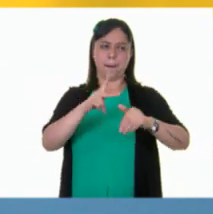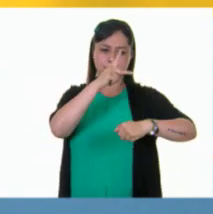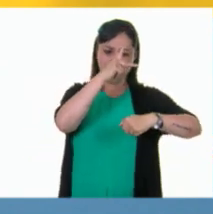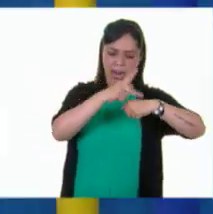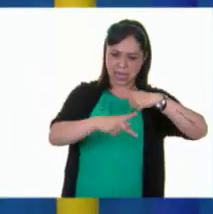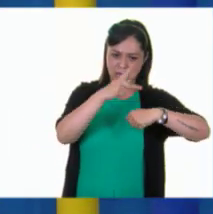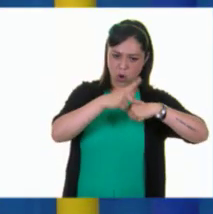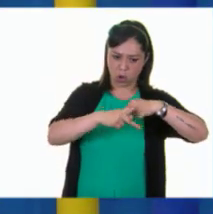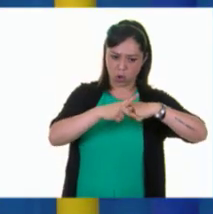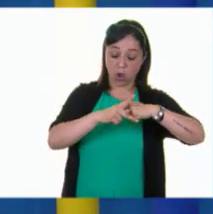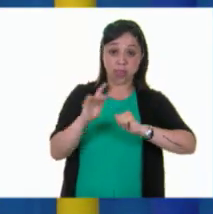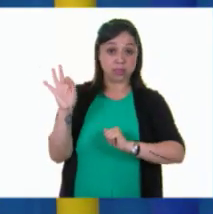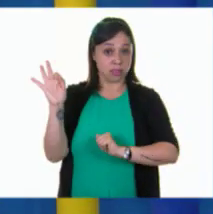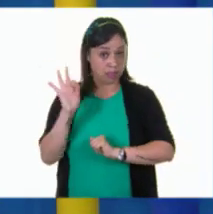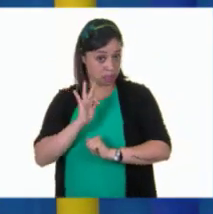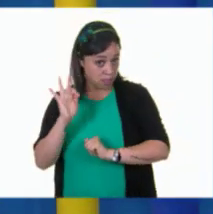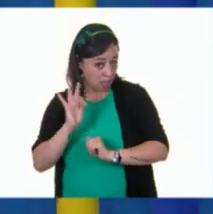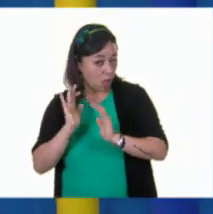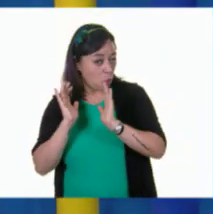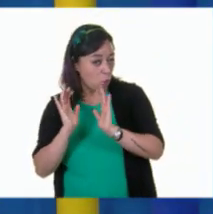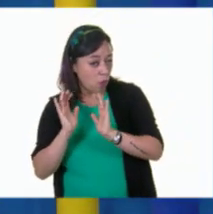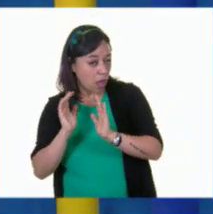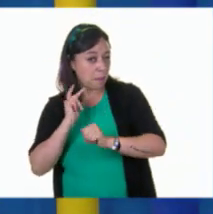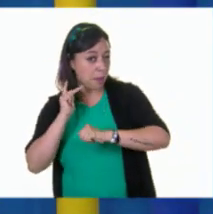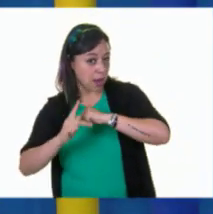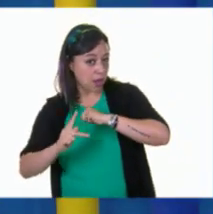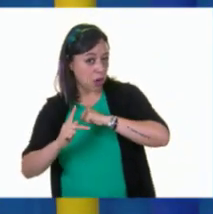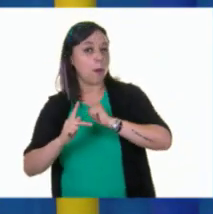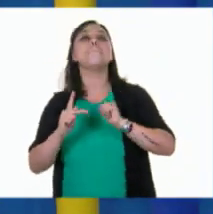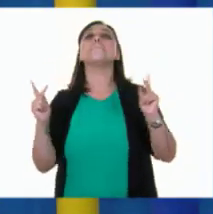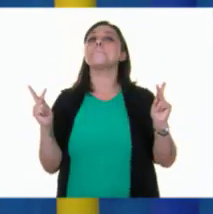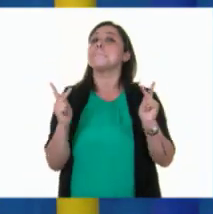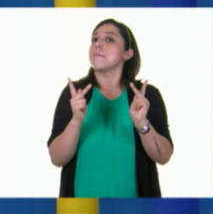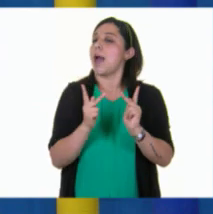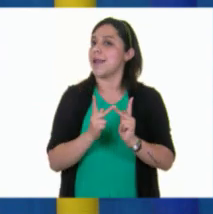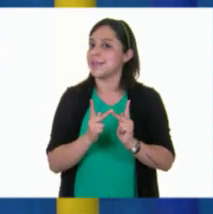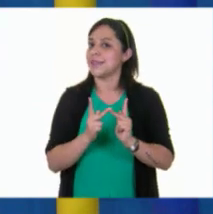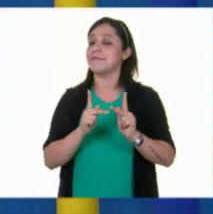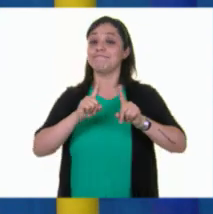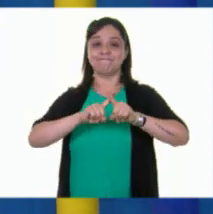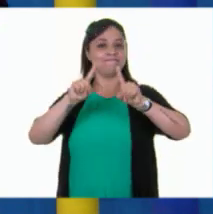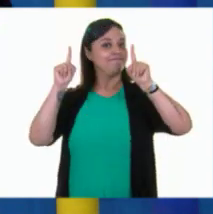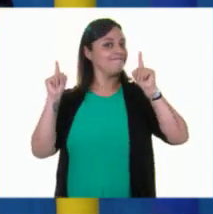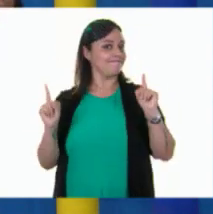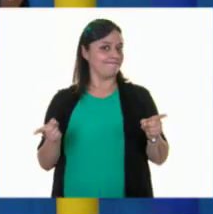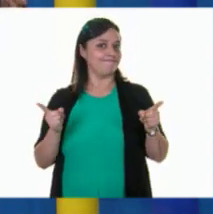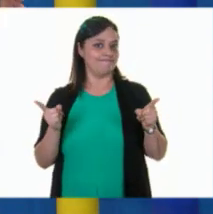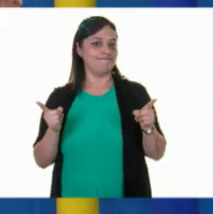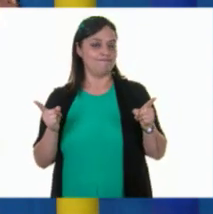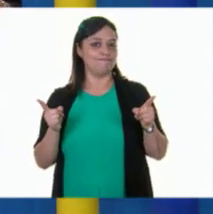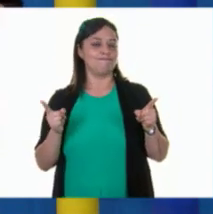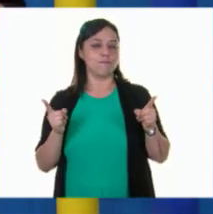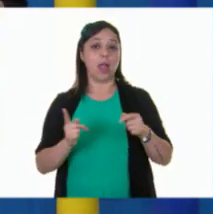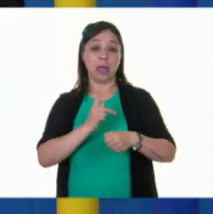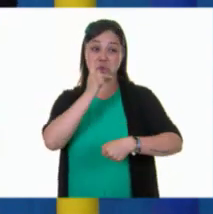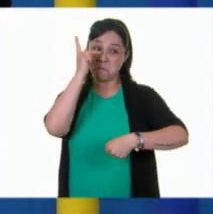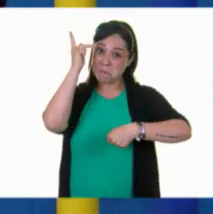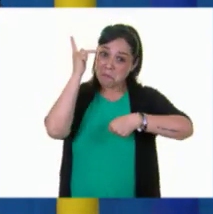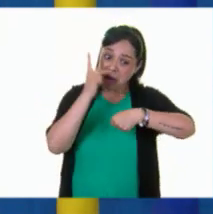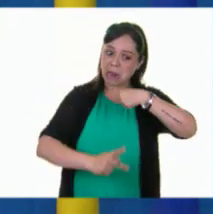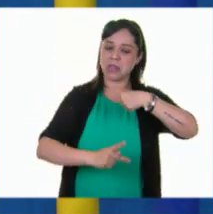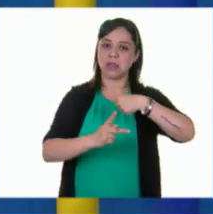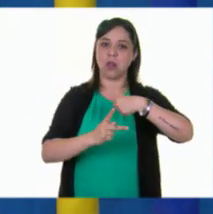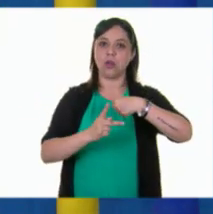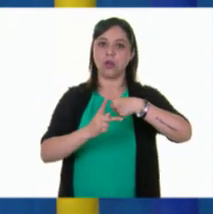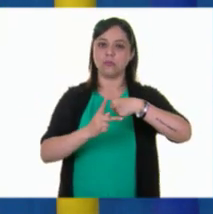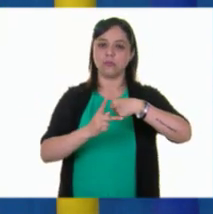riesgo? Pareciera que peligro y riesgo son lo mismo, pero no es así. El peligro es una